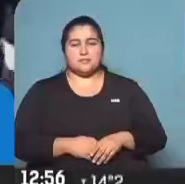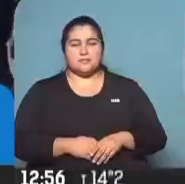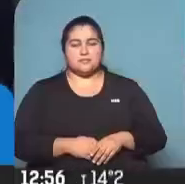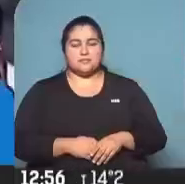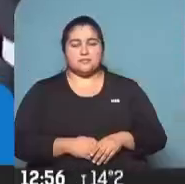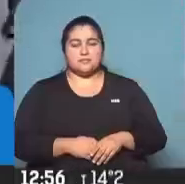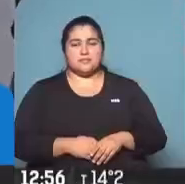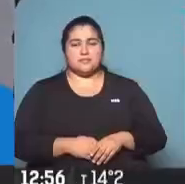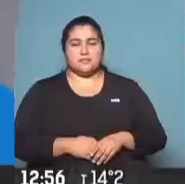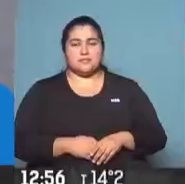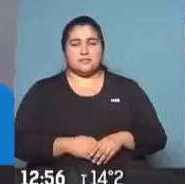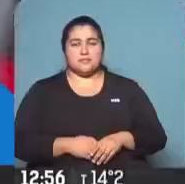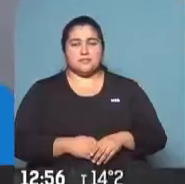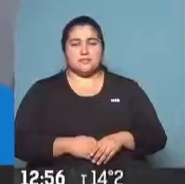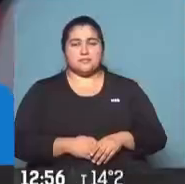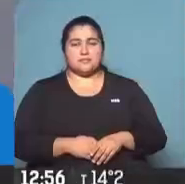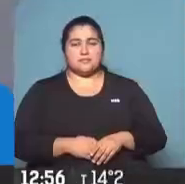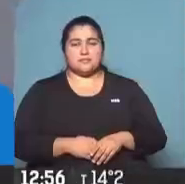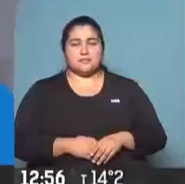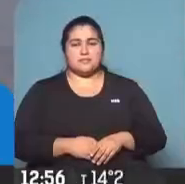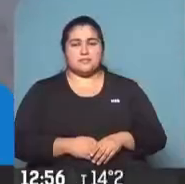sí y